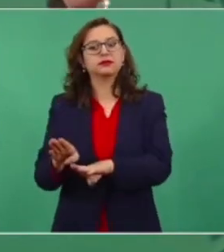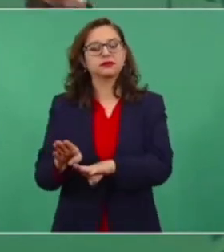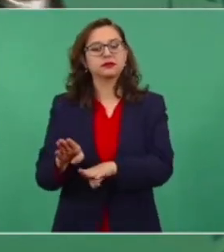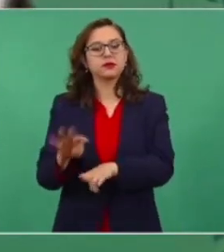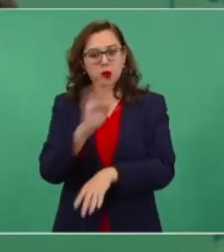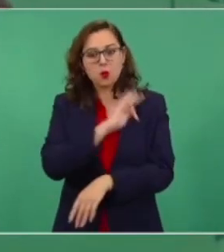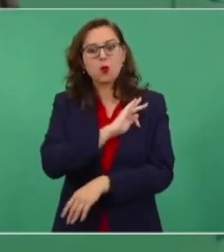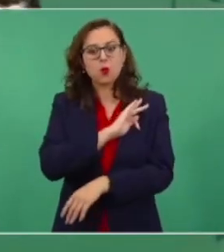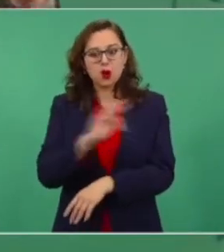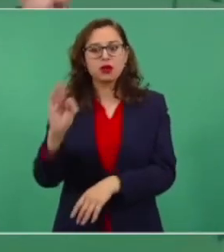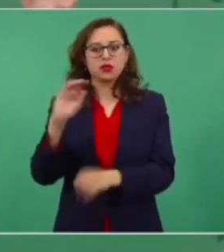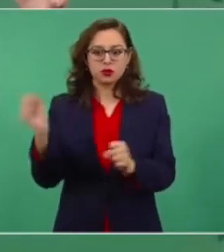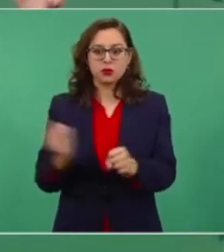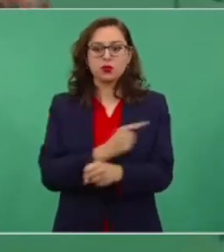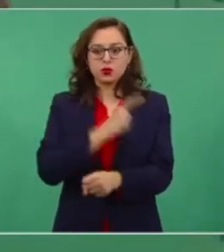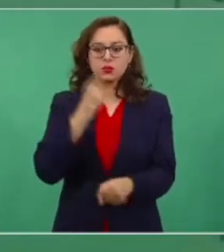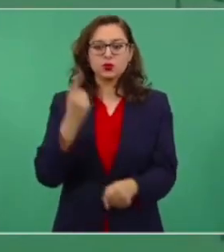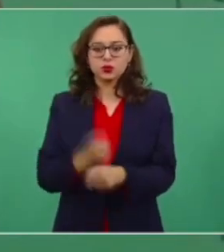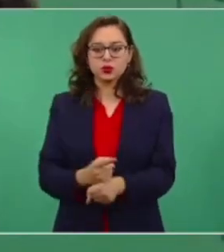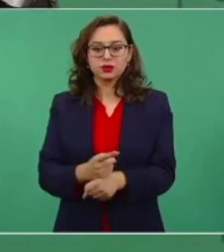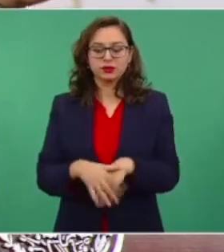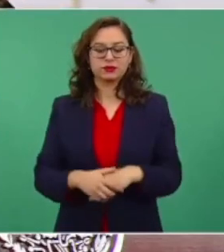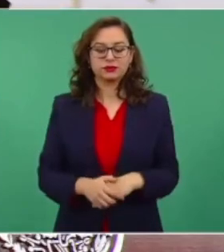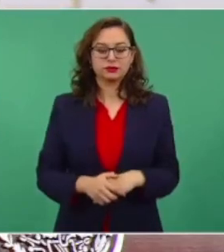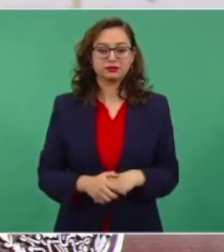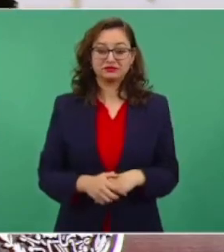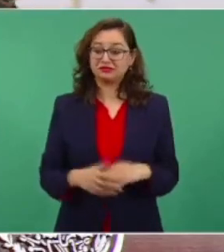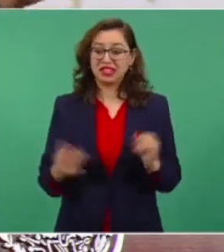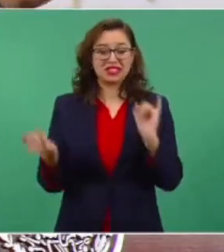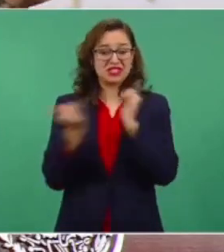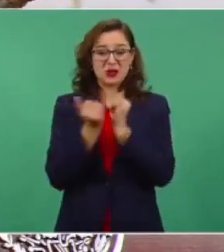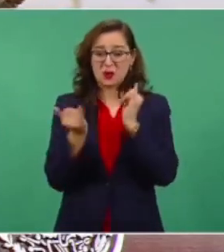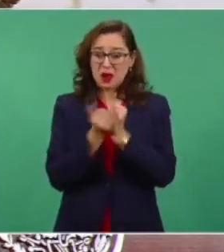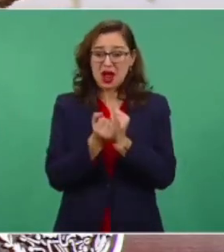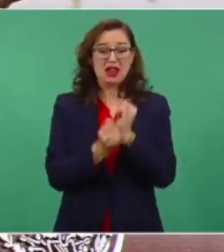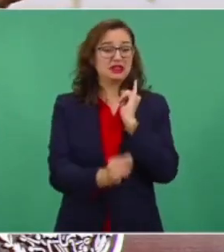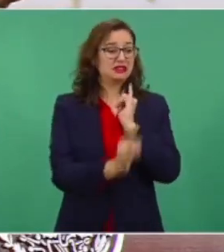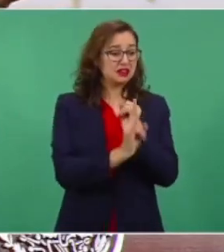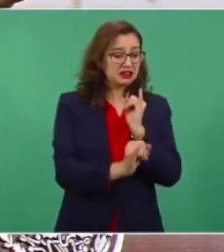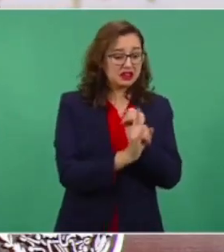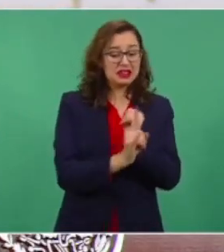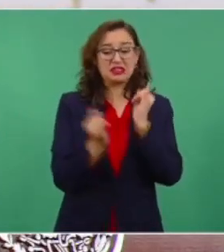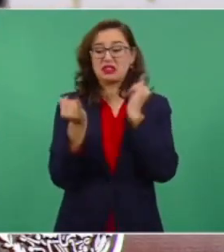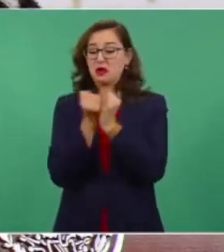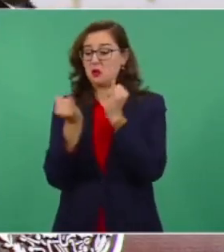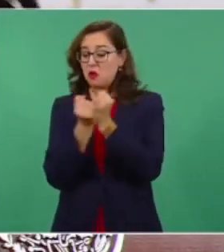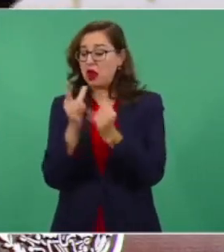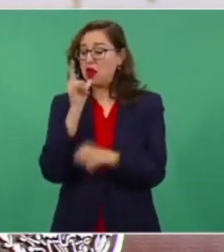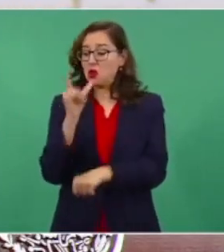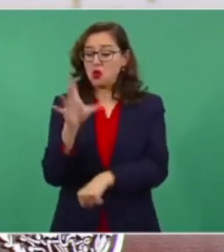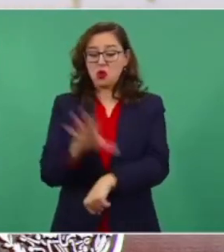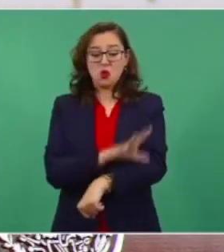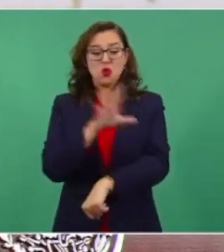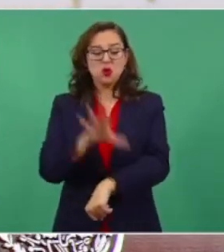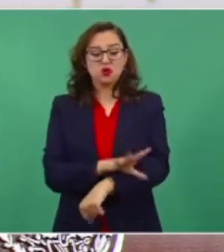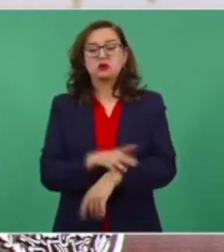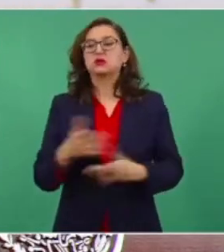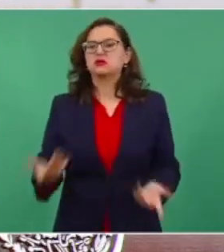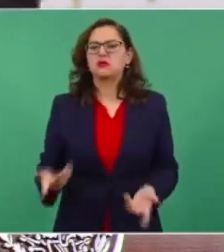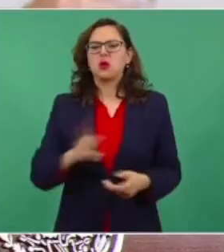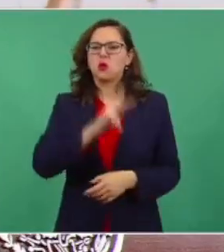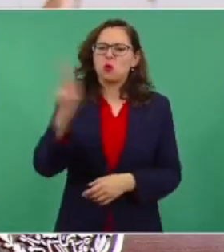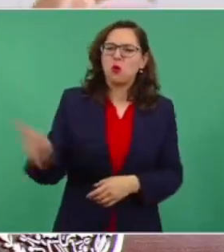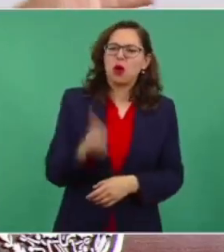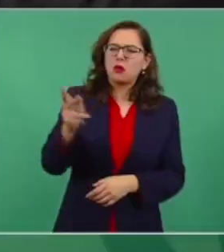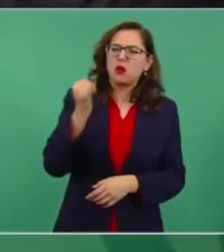banco, porque es lo mismo del Internet y lo mismo de la industria eléctrica. De hecho, o sea, ¿por qué no hay bancos en los